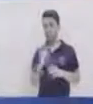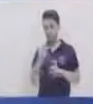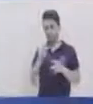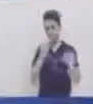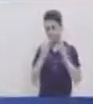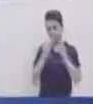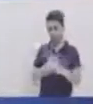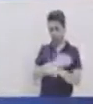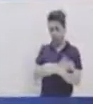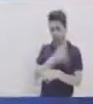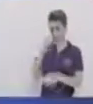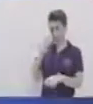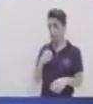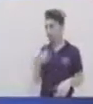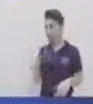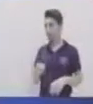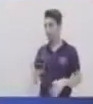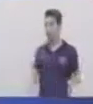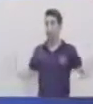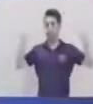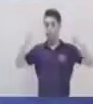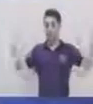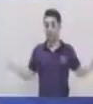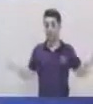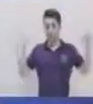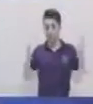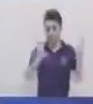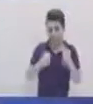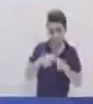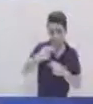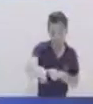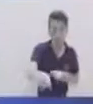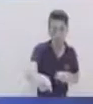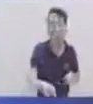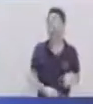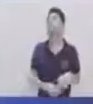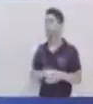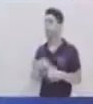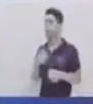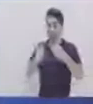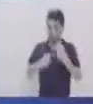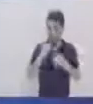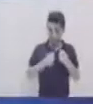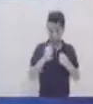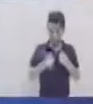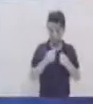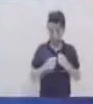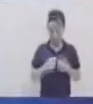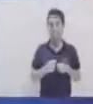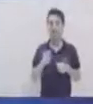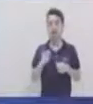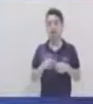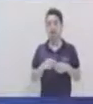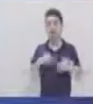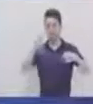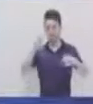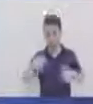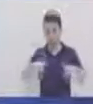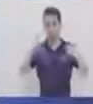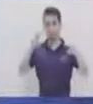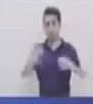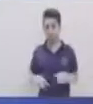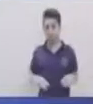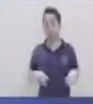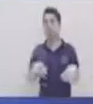acá los payasitos y el desplazamiento, los skipping, los squats, el trabajo de piques entre